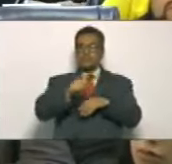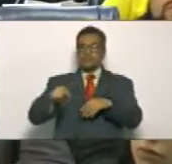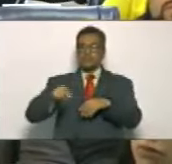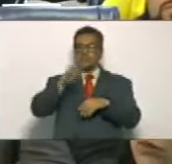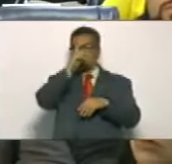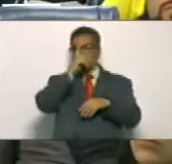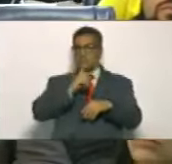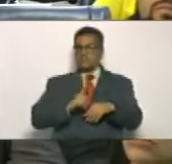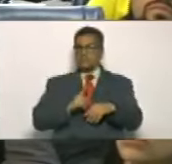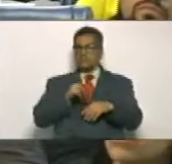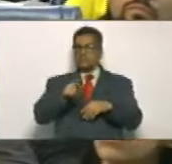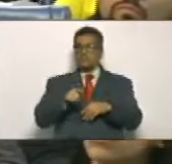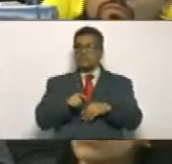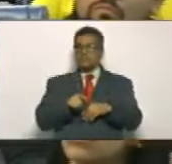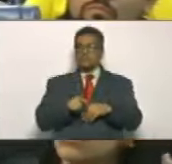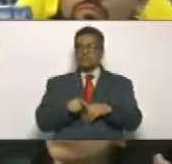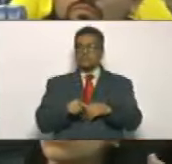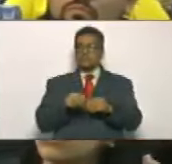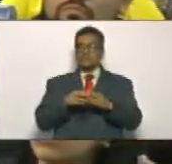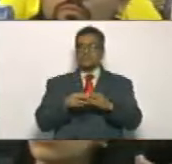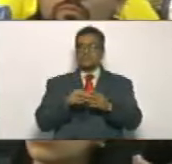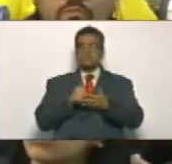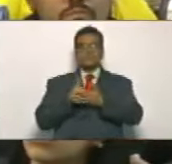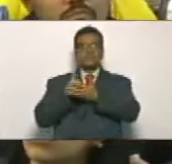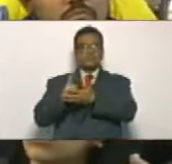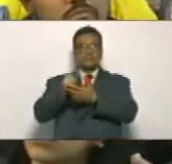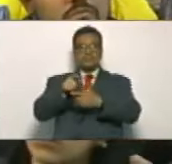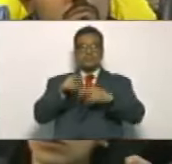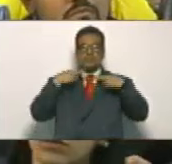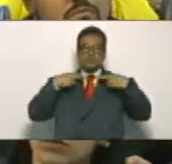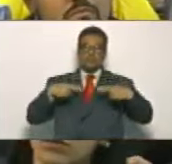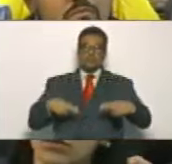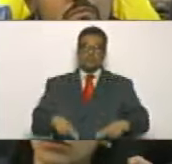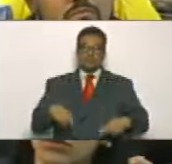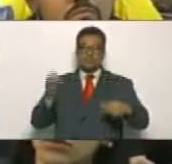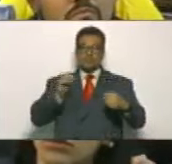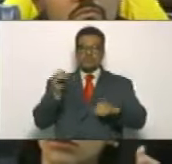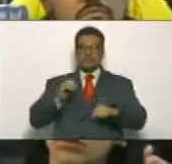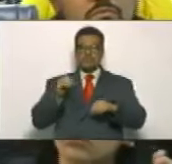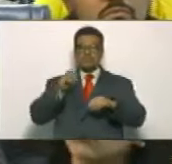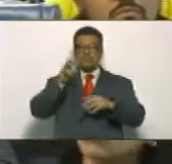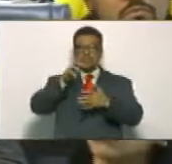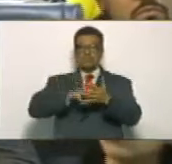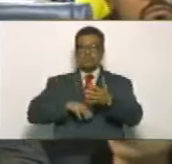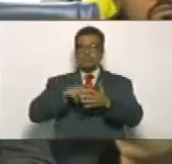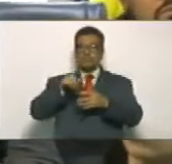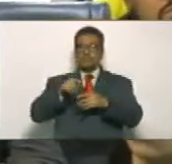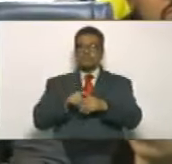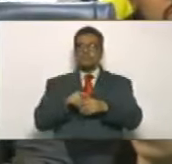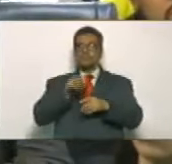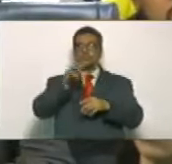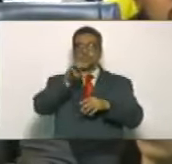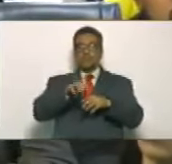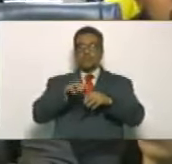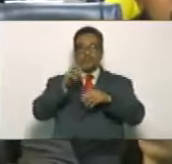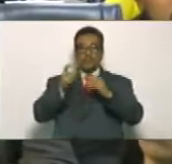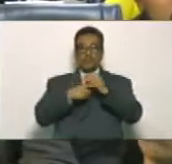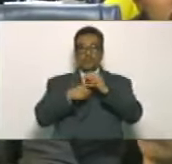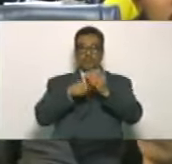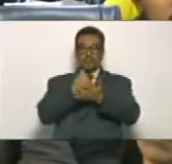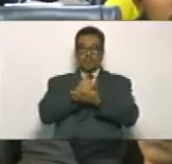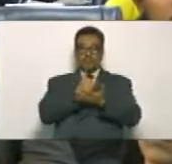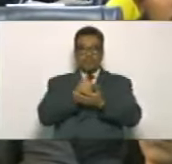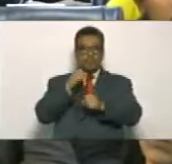con discapacidad a formas de asistencia humana o animal e intermediarios, tecnologías de